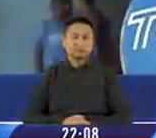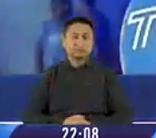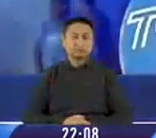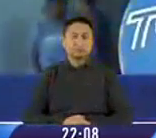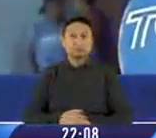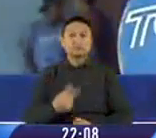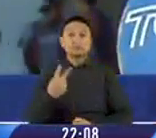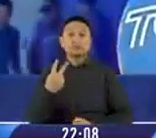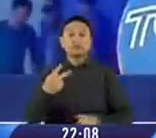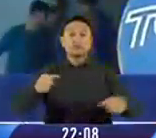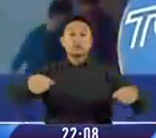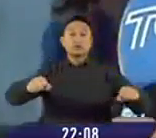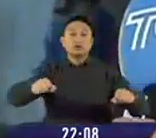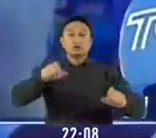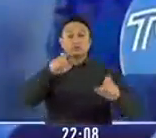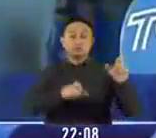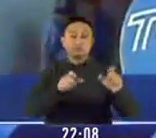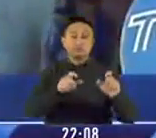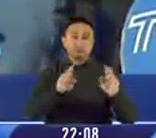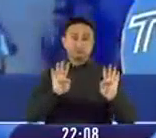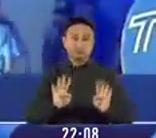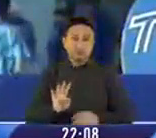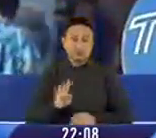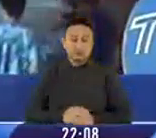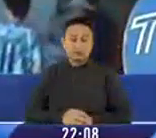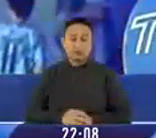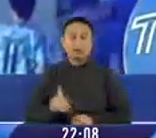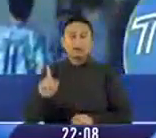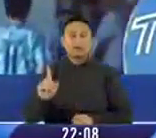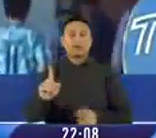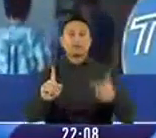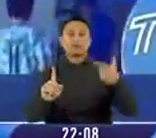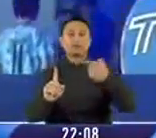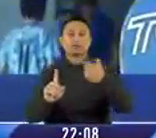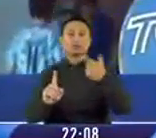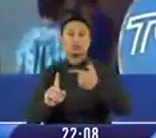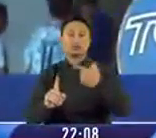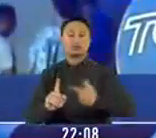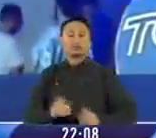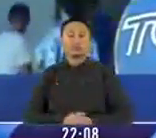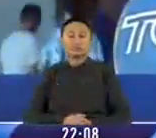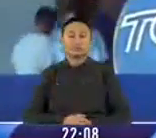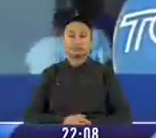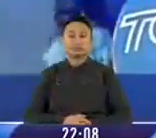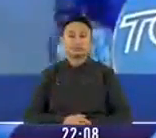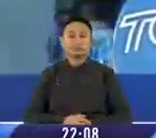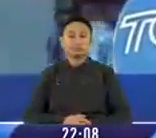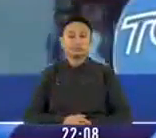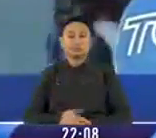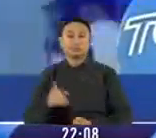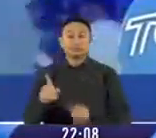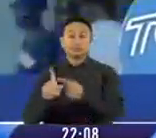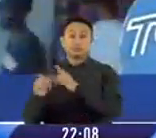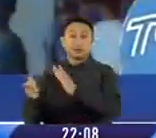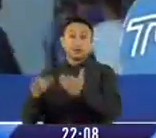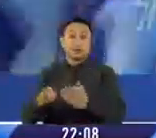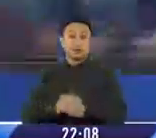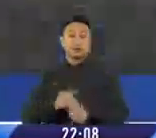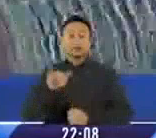motocicletas con algunos ocupantes propinaron lo que es disparos a este ciudadano, Eloy Occiso Yandri